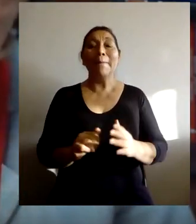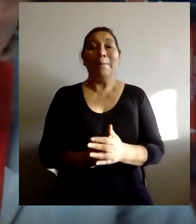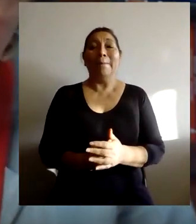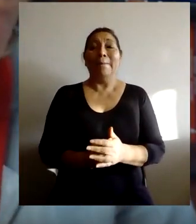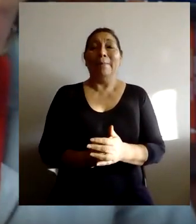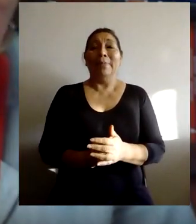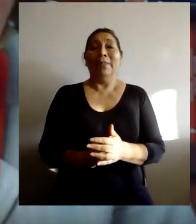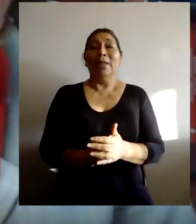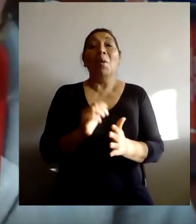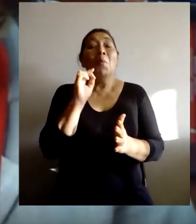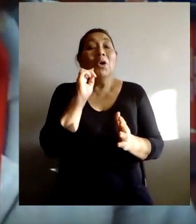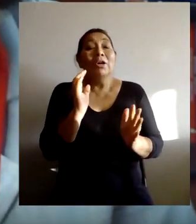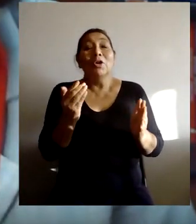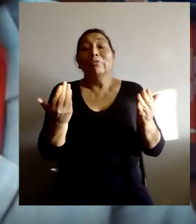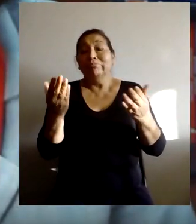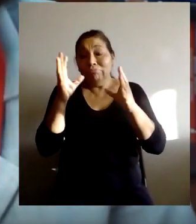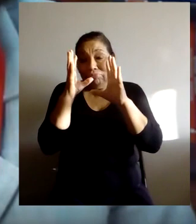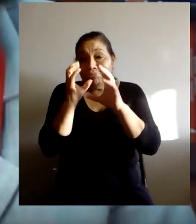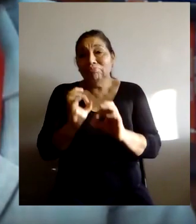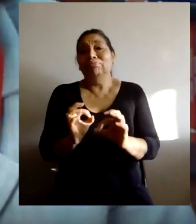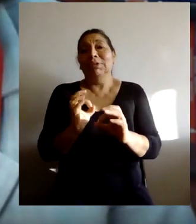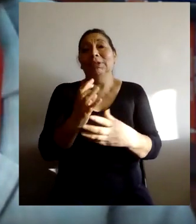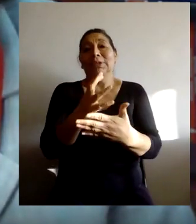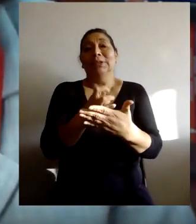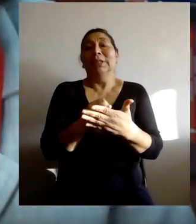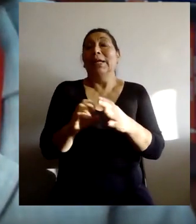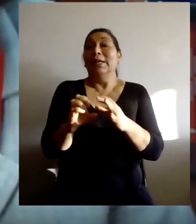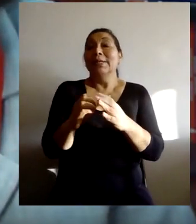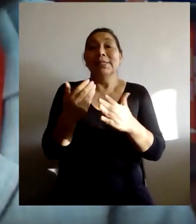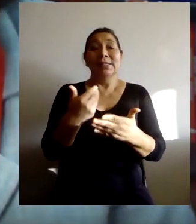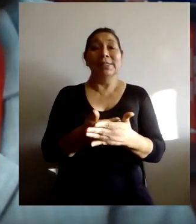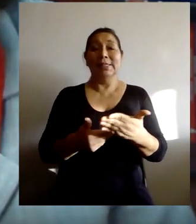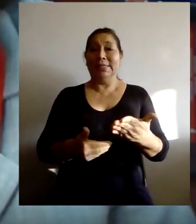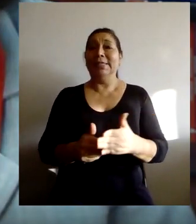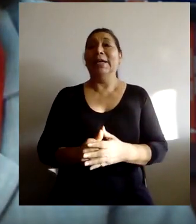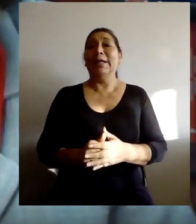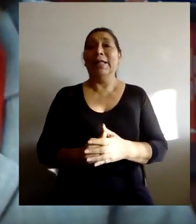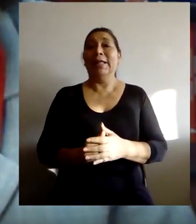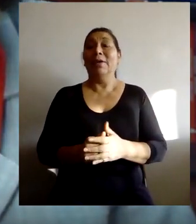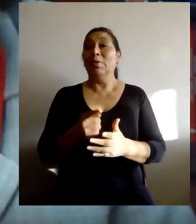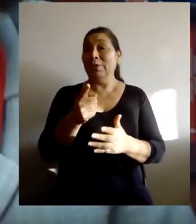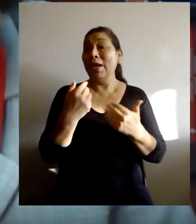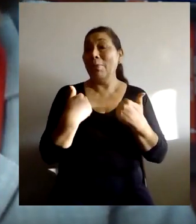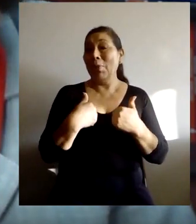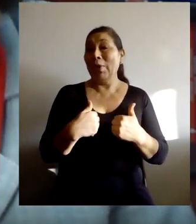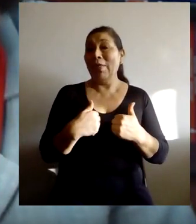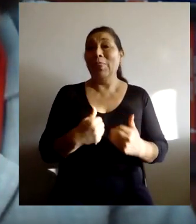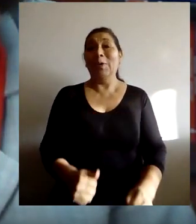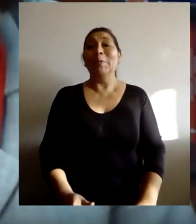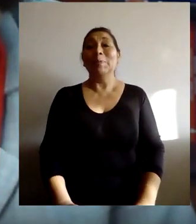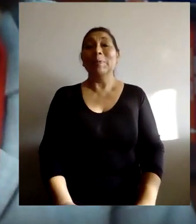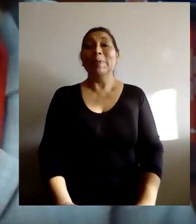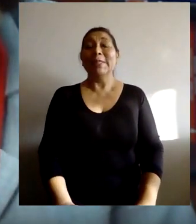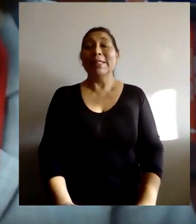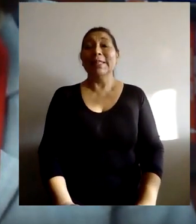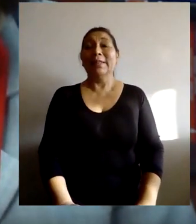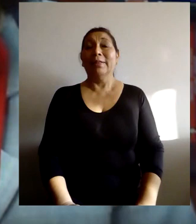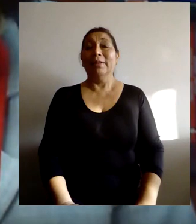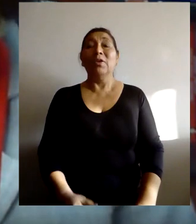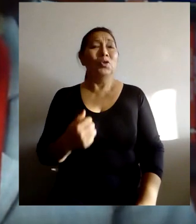el caso concreto, al que hace referencia el abogado,